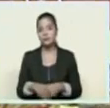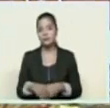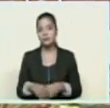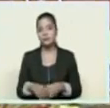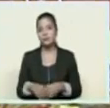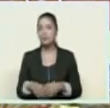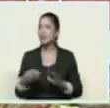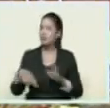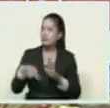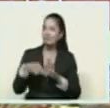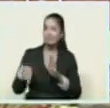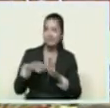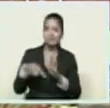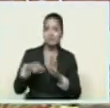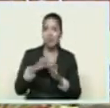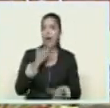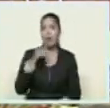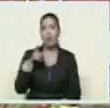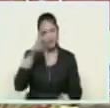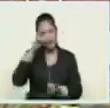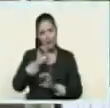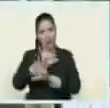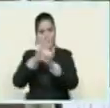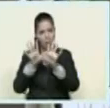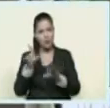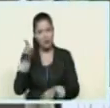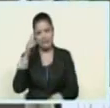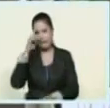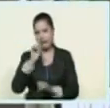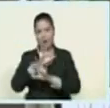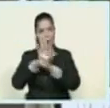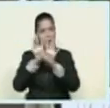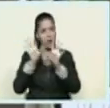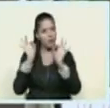yo le insistí mucho argel y en algo que él tiene muy claro